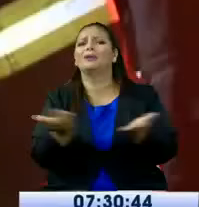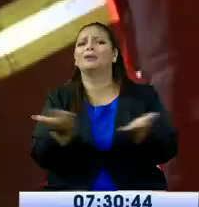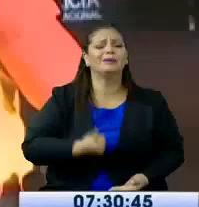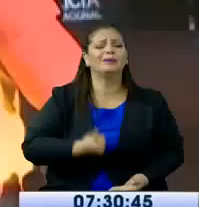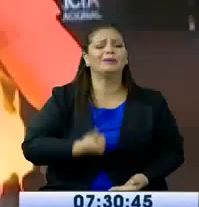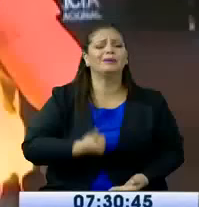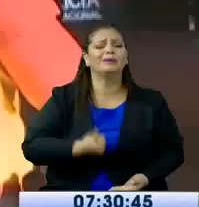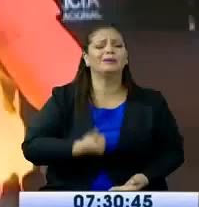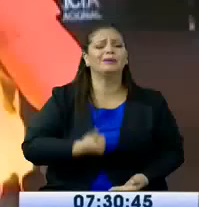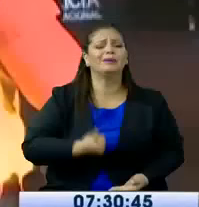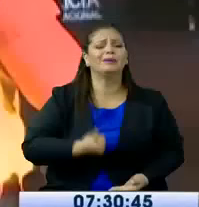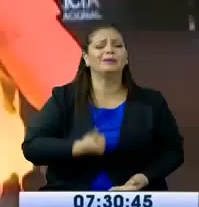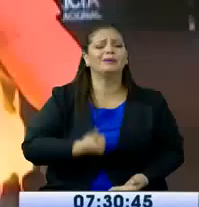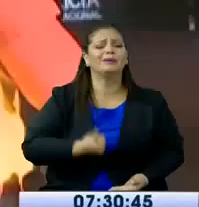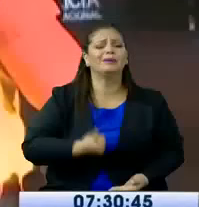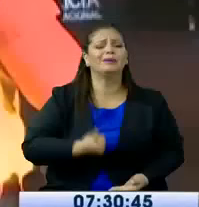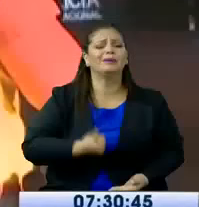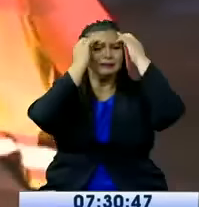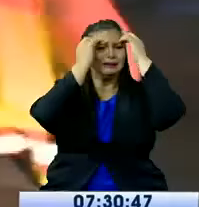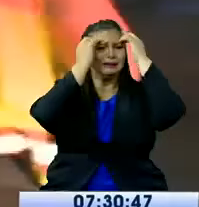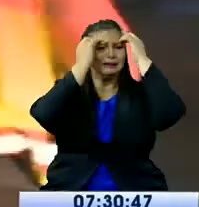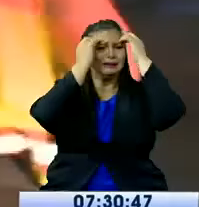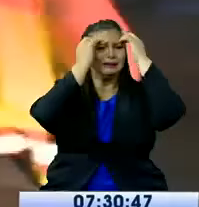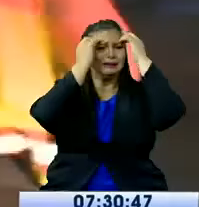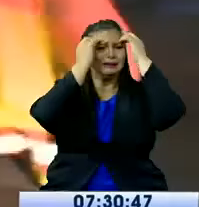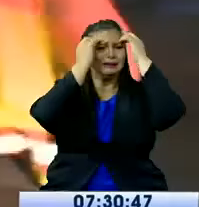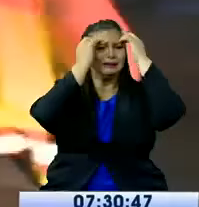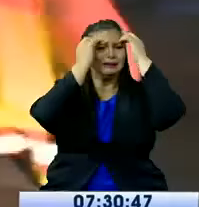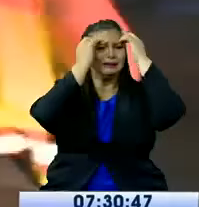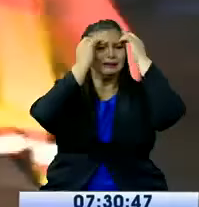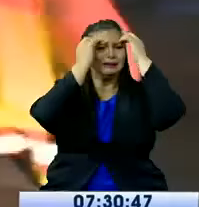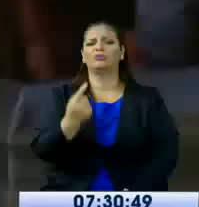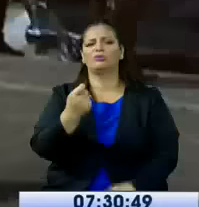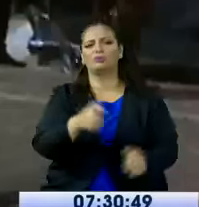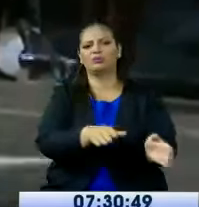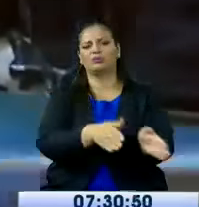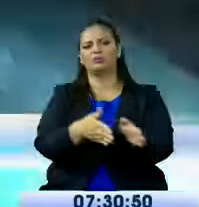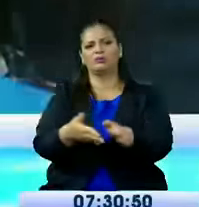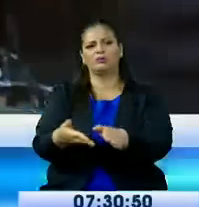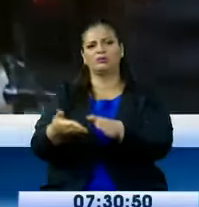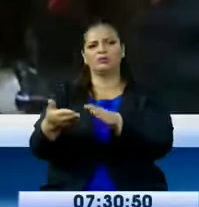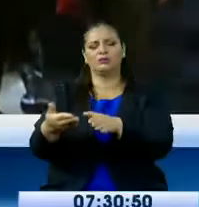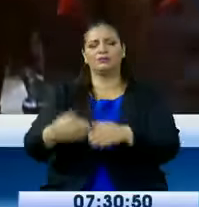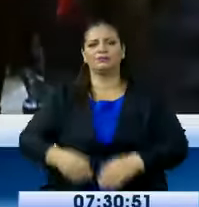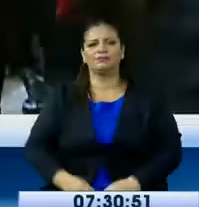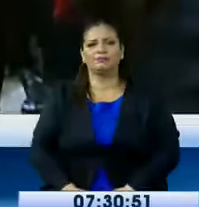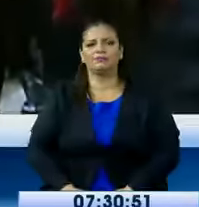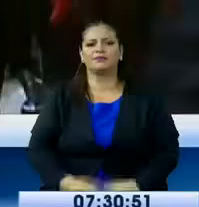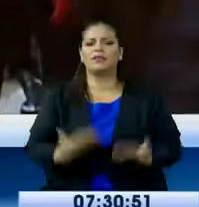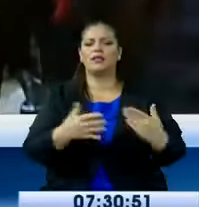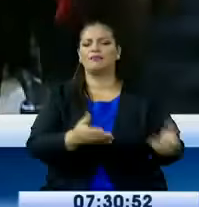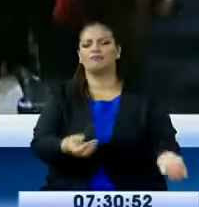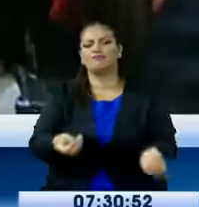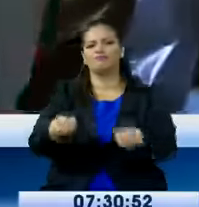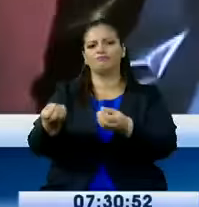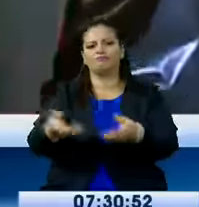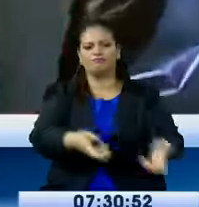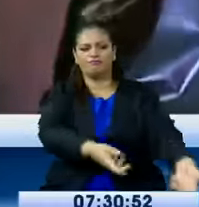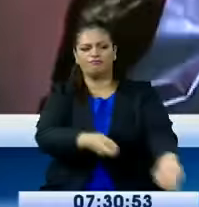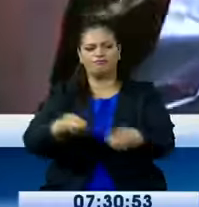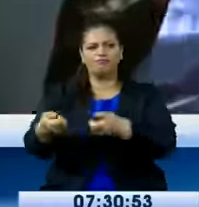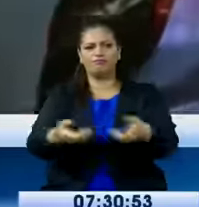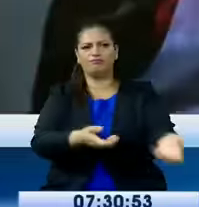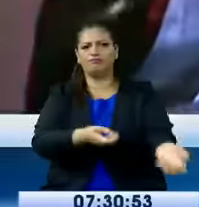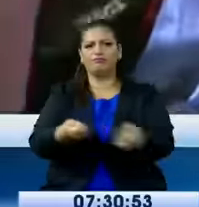llanto y preocupación, los cuerpos de las 11 personas fallecidas fueron trasladados por medicina legal hasta la morgue para los trámites de ley.